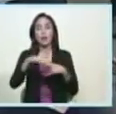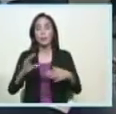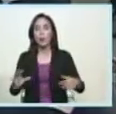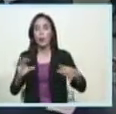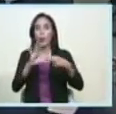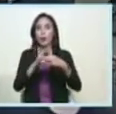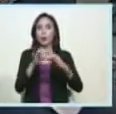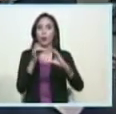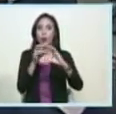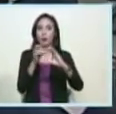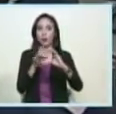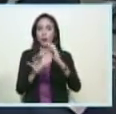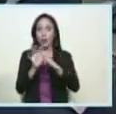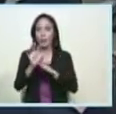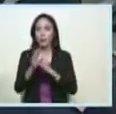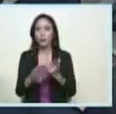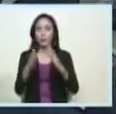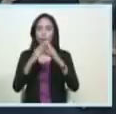patria